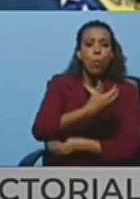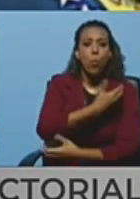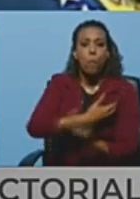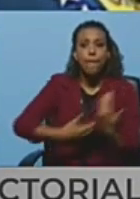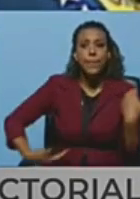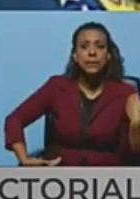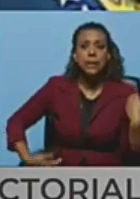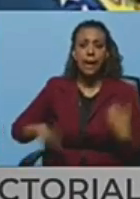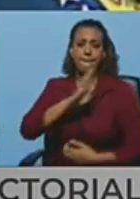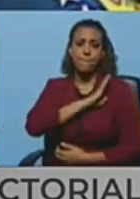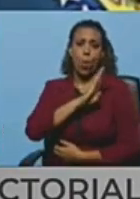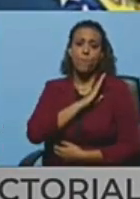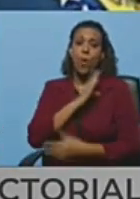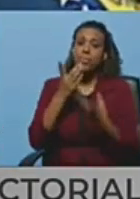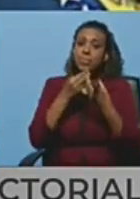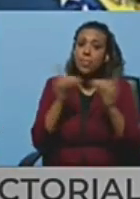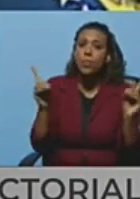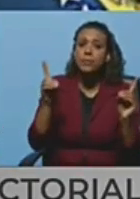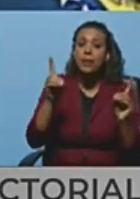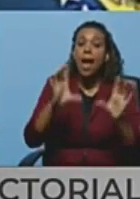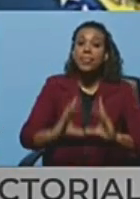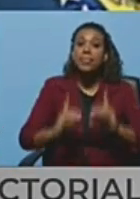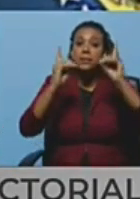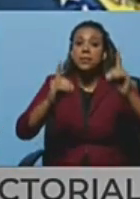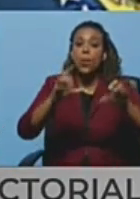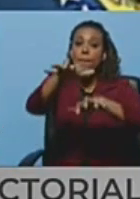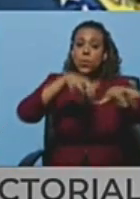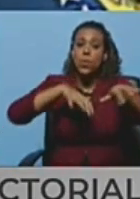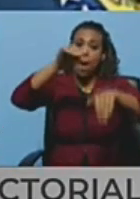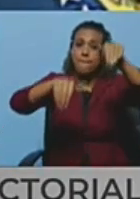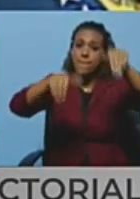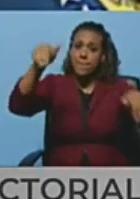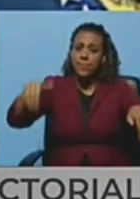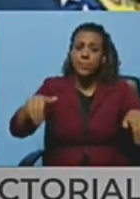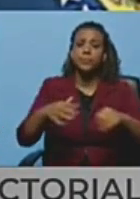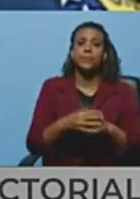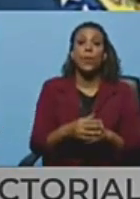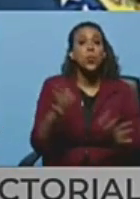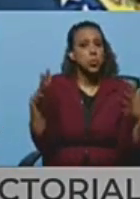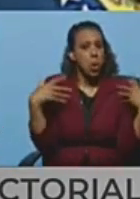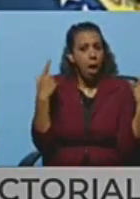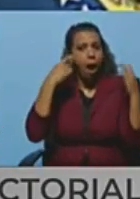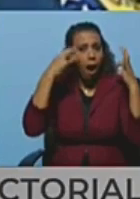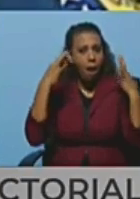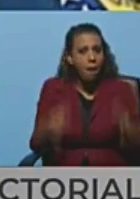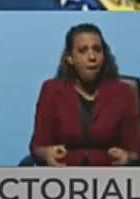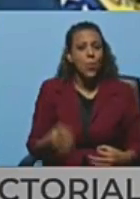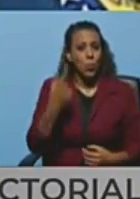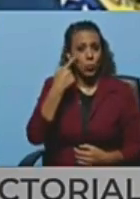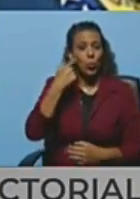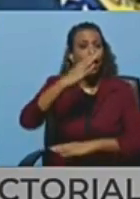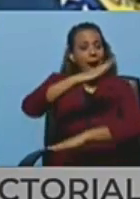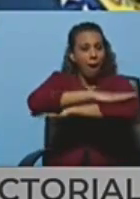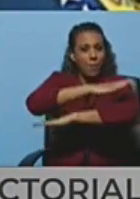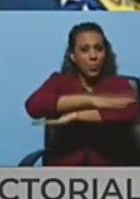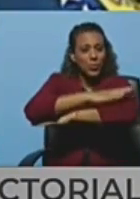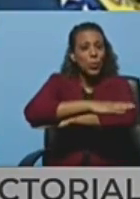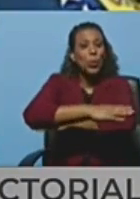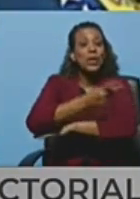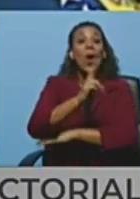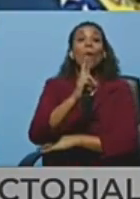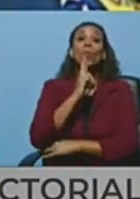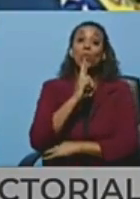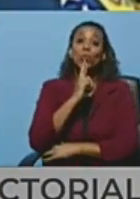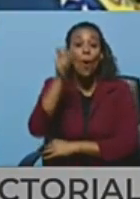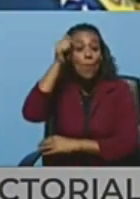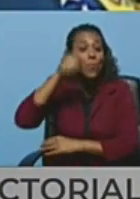gobierno democrático electo por su pueblo. Por eso nos alegraba mucho ver los actos en